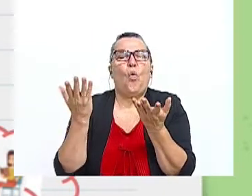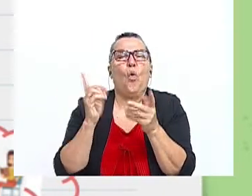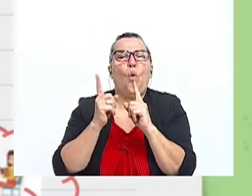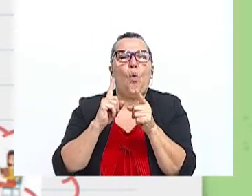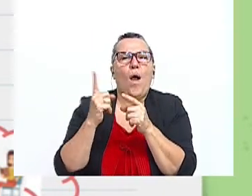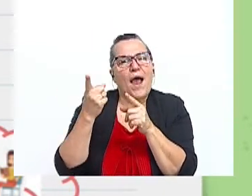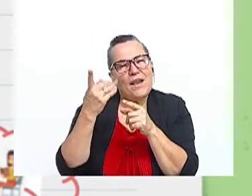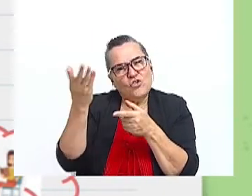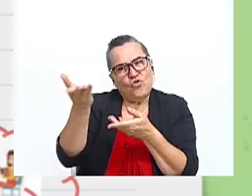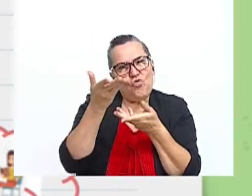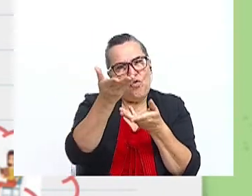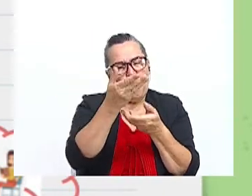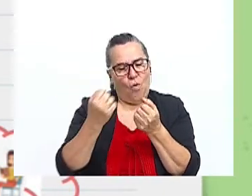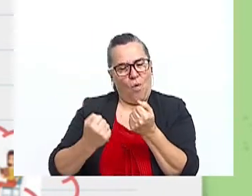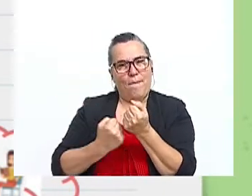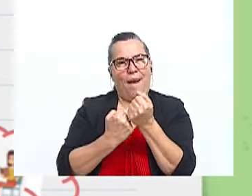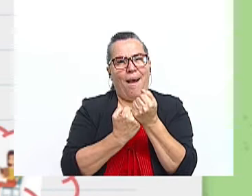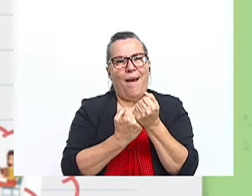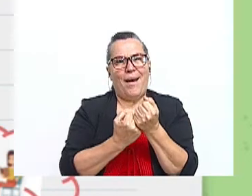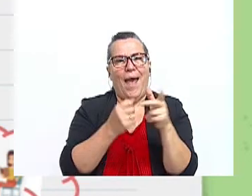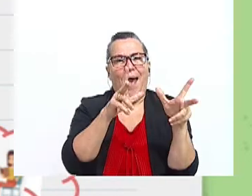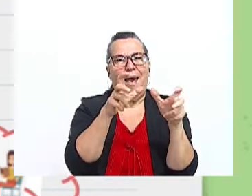voy a atraer al lector.